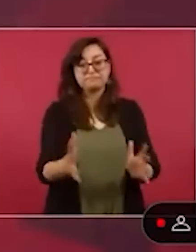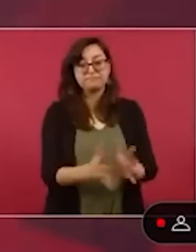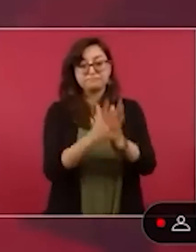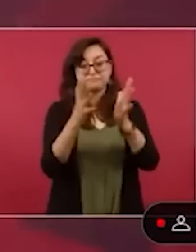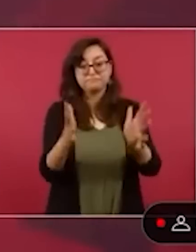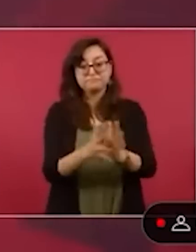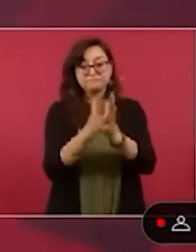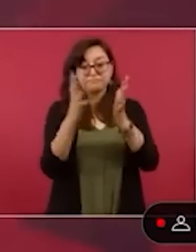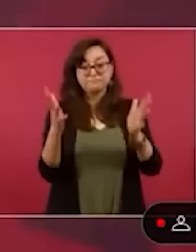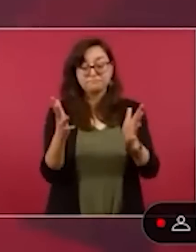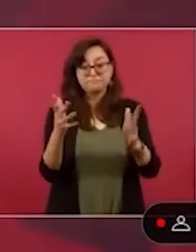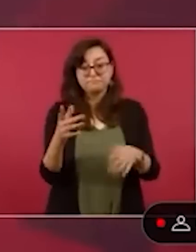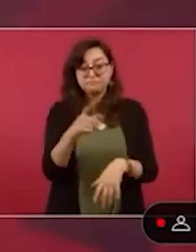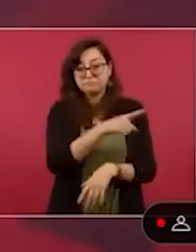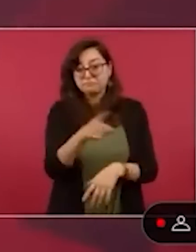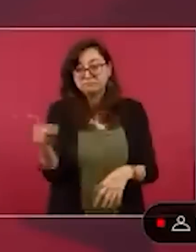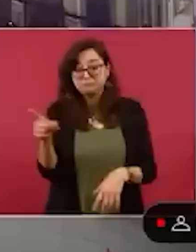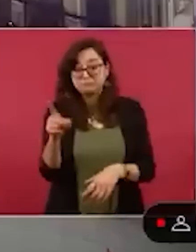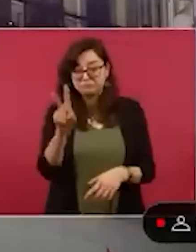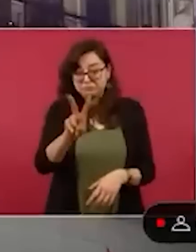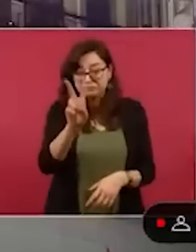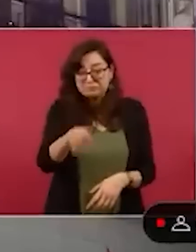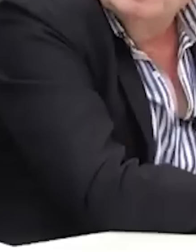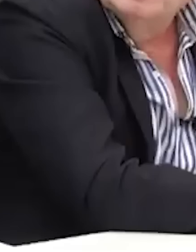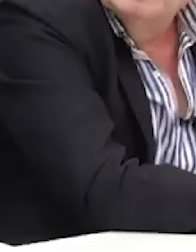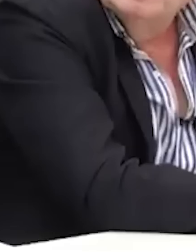creen que vienen por la ley electoral?